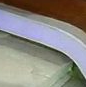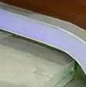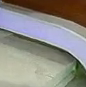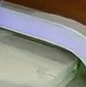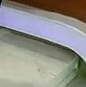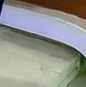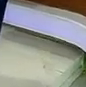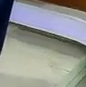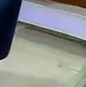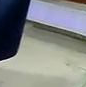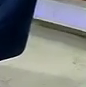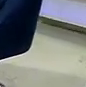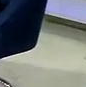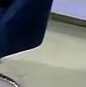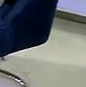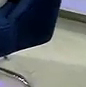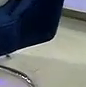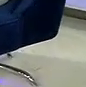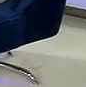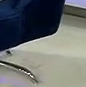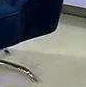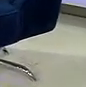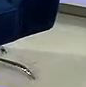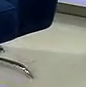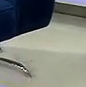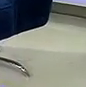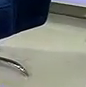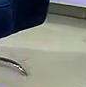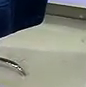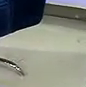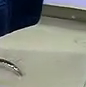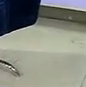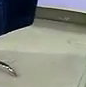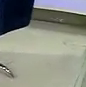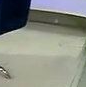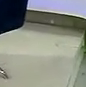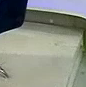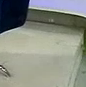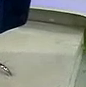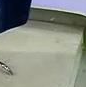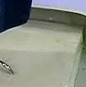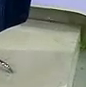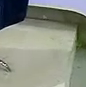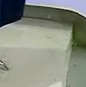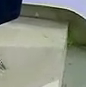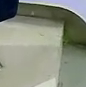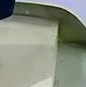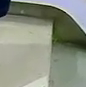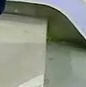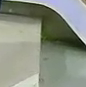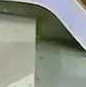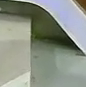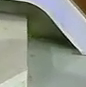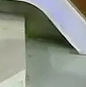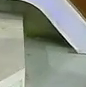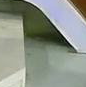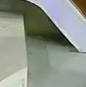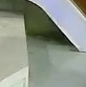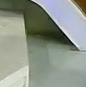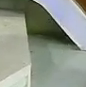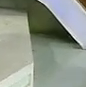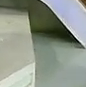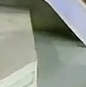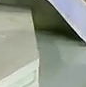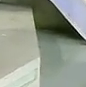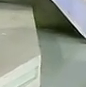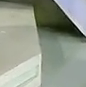Amigos televidentes, las reformas al Código Orgánico Integral Penal se abordarán este martes en el seno de la Asamblea Nacional, siendo el